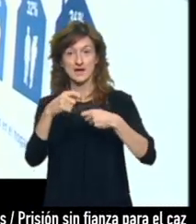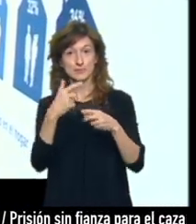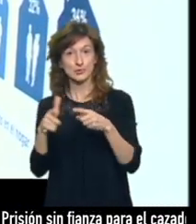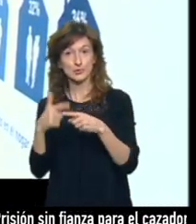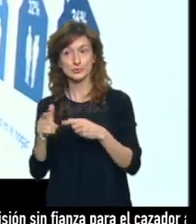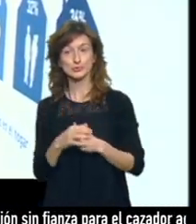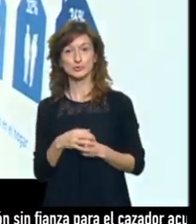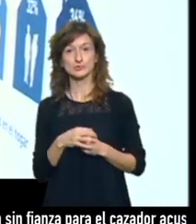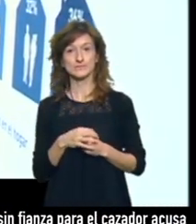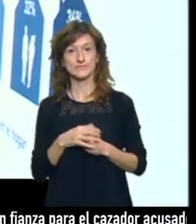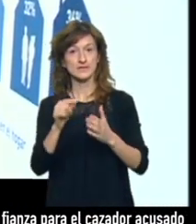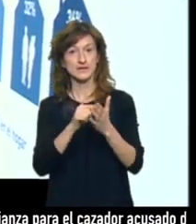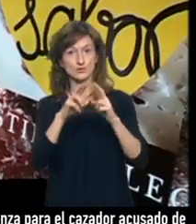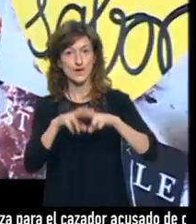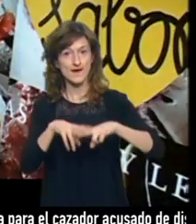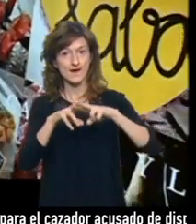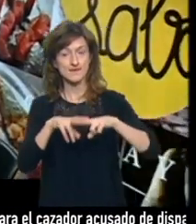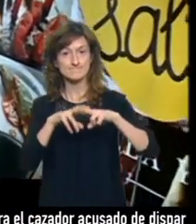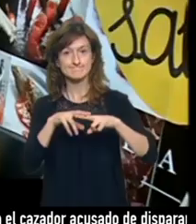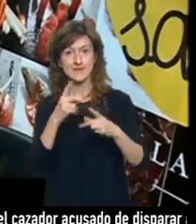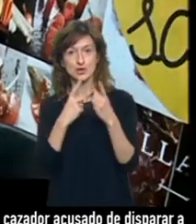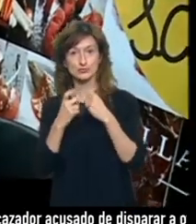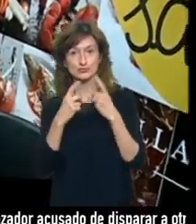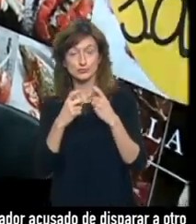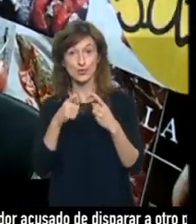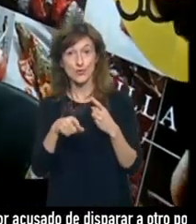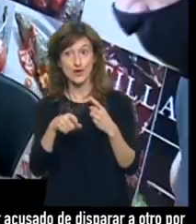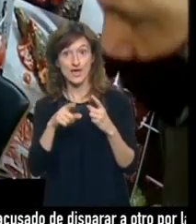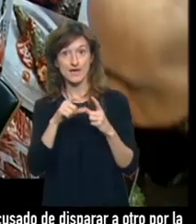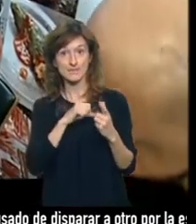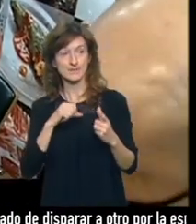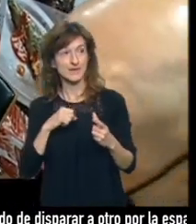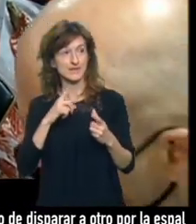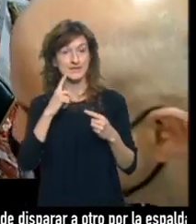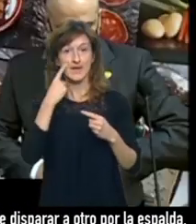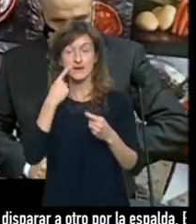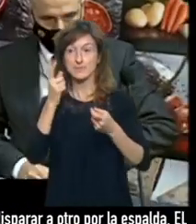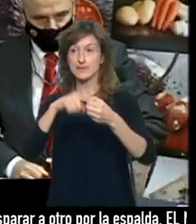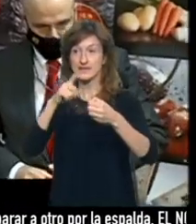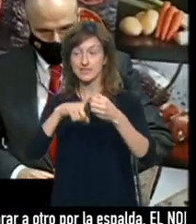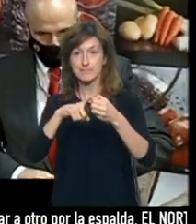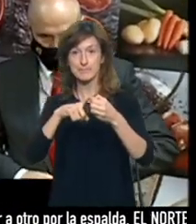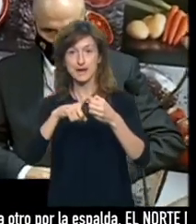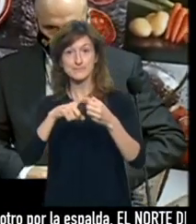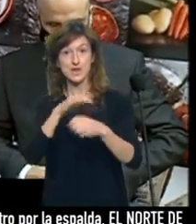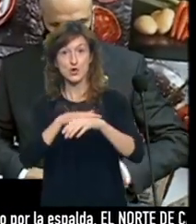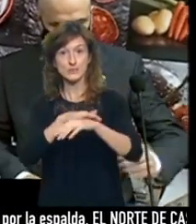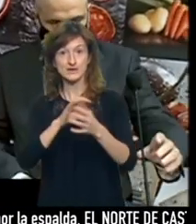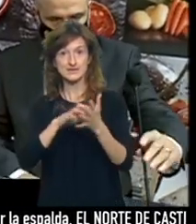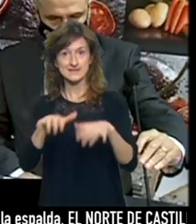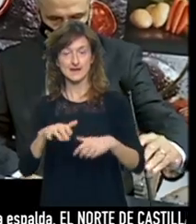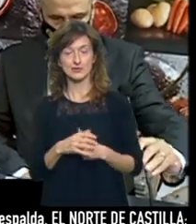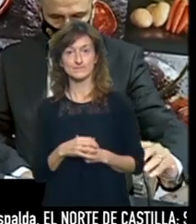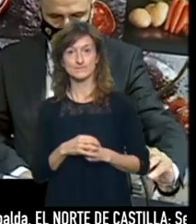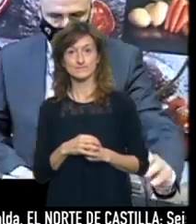productos. Son datos del análisis realizado por la consultora Nielsen para la iniciativa de mercado en la que participa activamente el Gobierno de Castilla y